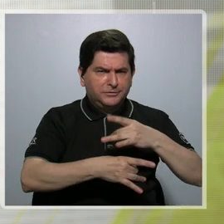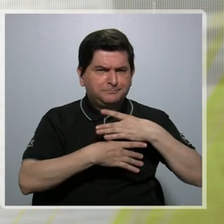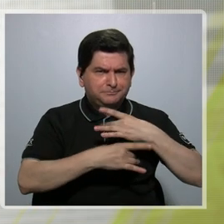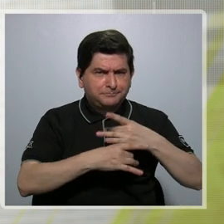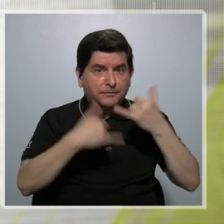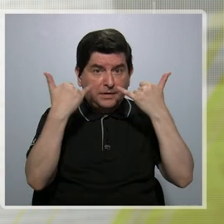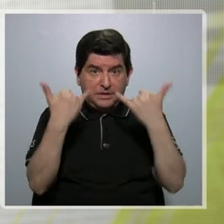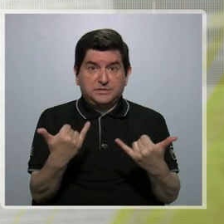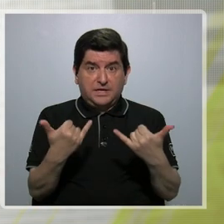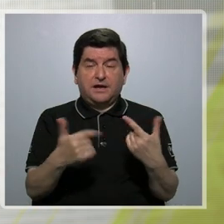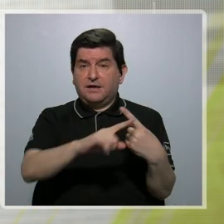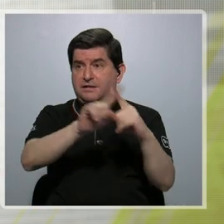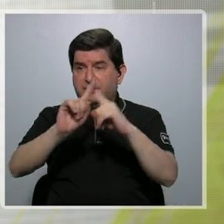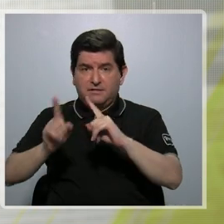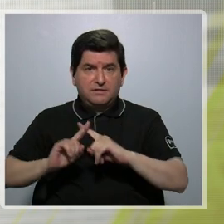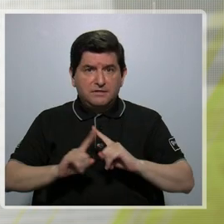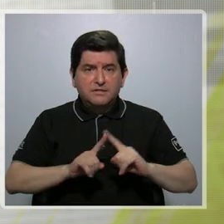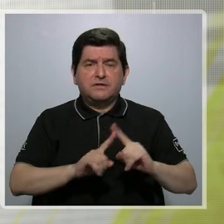porque ya hay